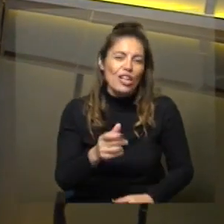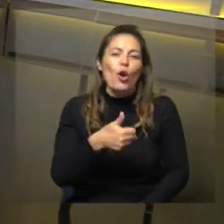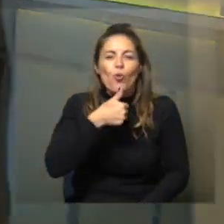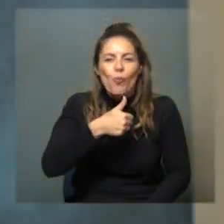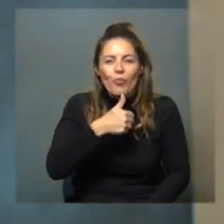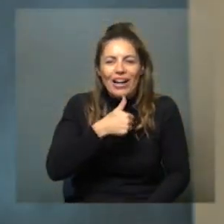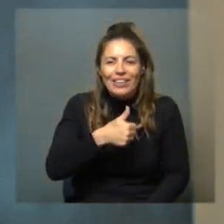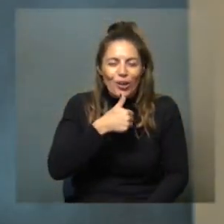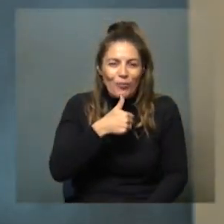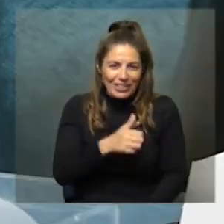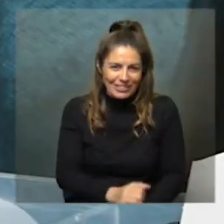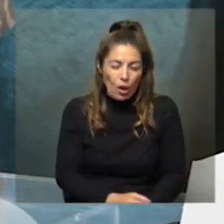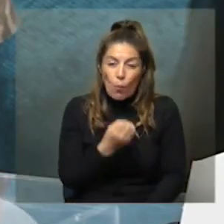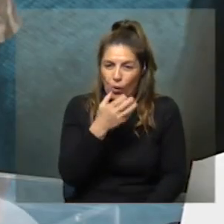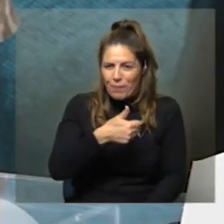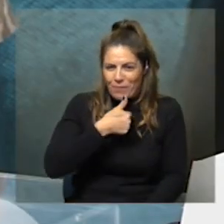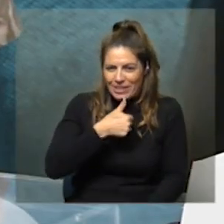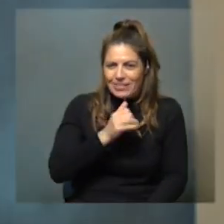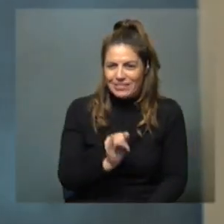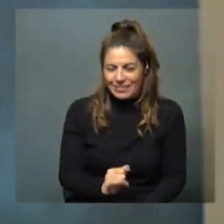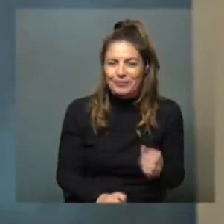mate sé. Estaba bien también. Un buen mate.